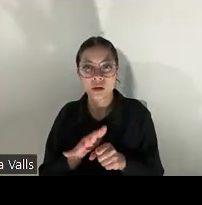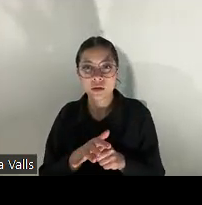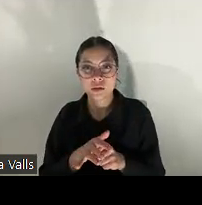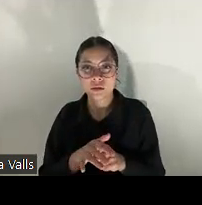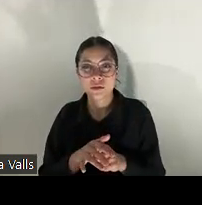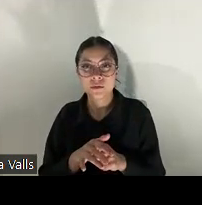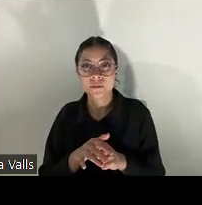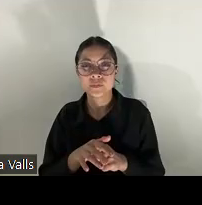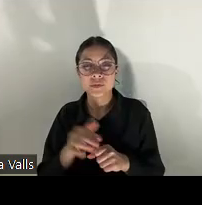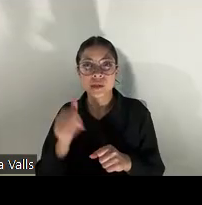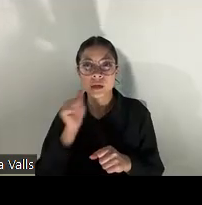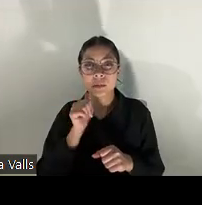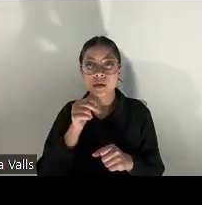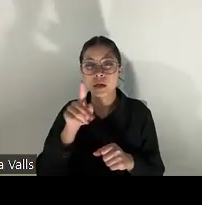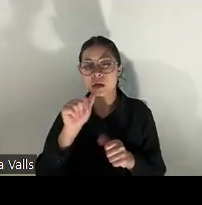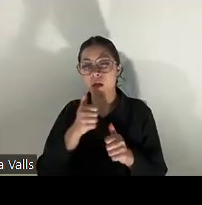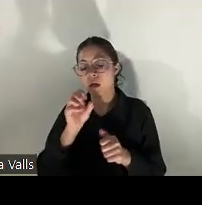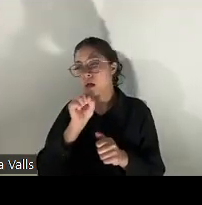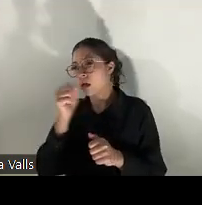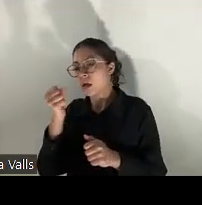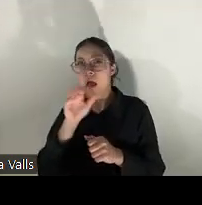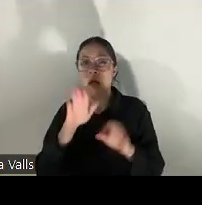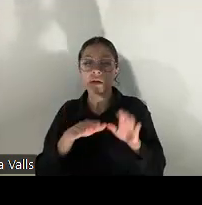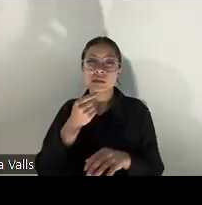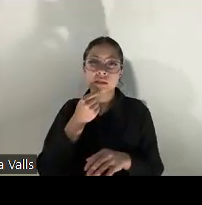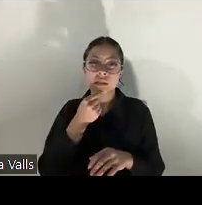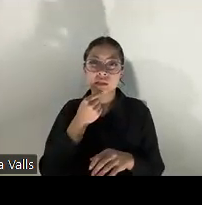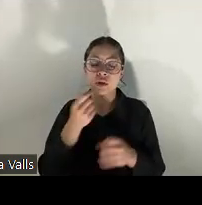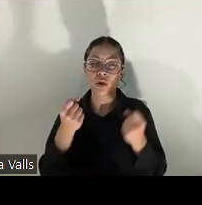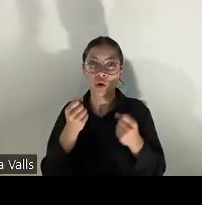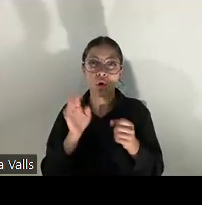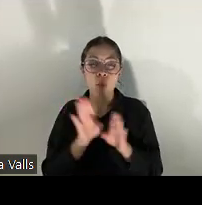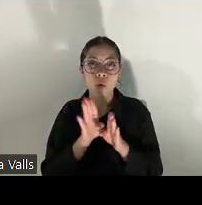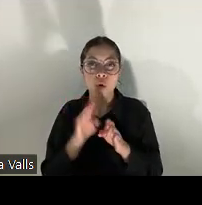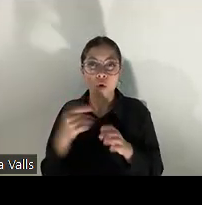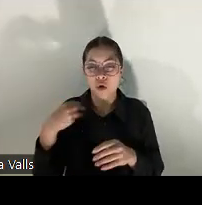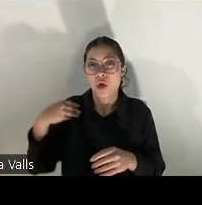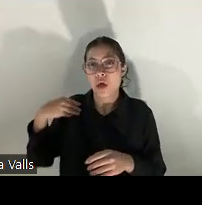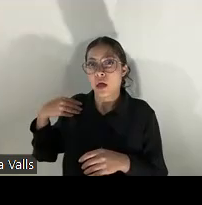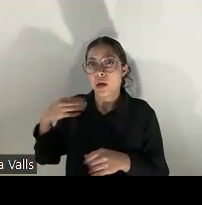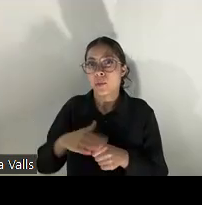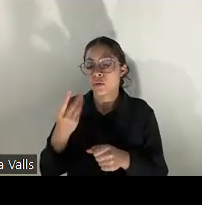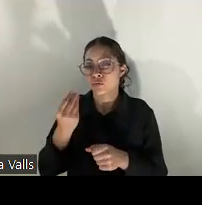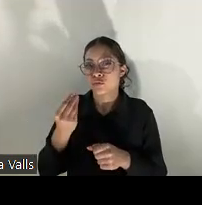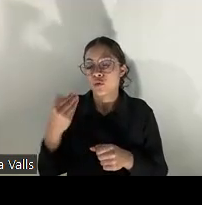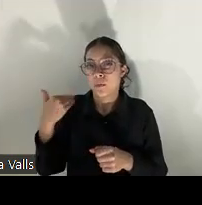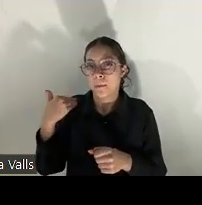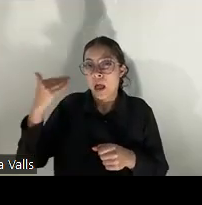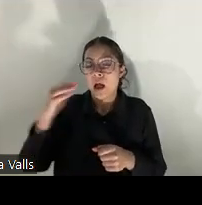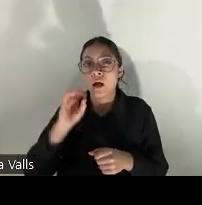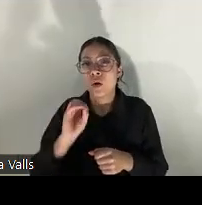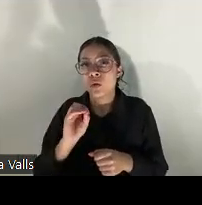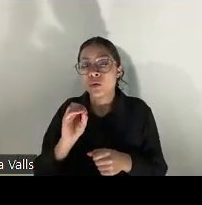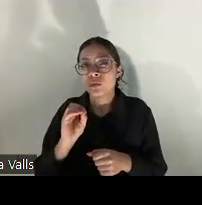girar y con un niño puede ser que sea un niño con un hipertono que nos deje atrás el hombro porque tiene un tono muy alto o que